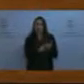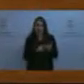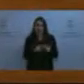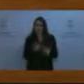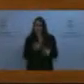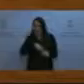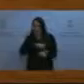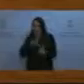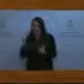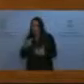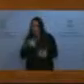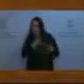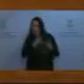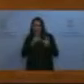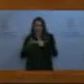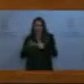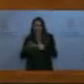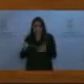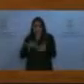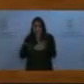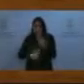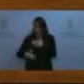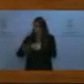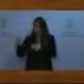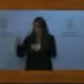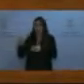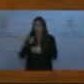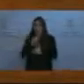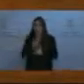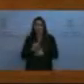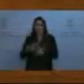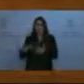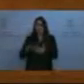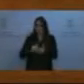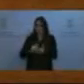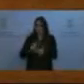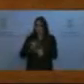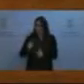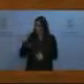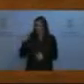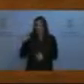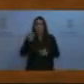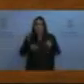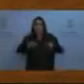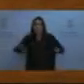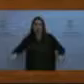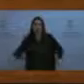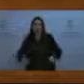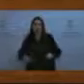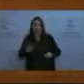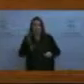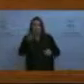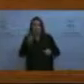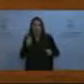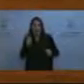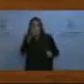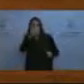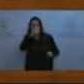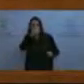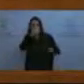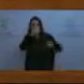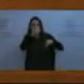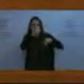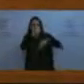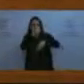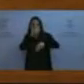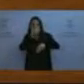cuando decía eso hace 3 meses, hace una semana, los avilesinos estaban con la cara tapada paseando por Avilés y no sabía